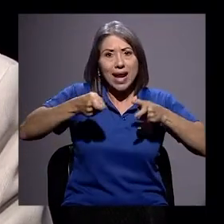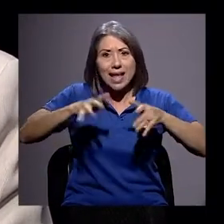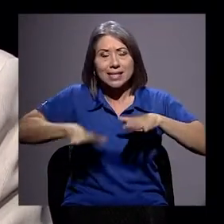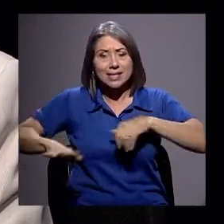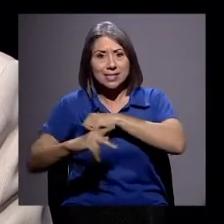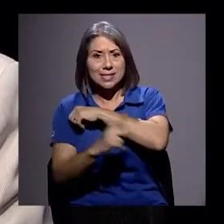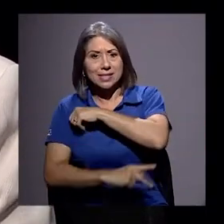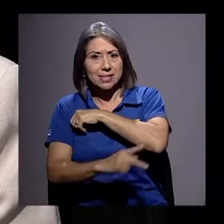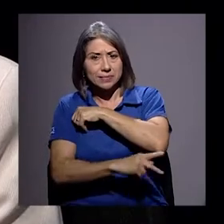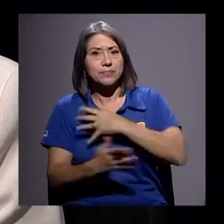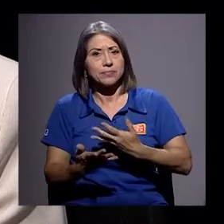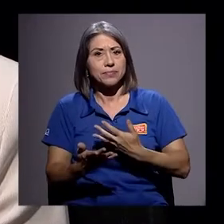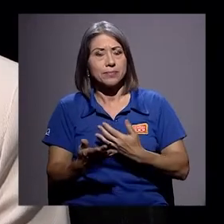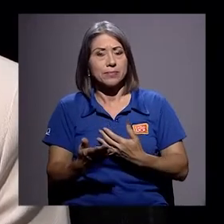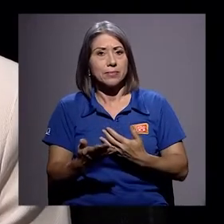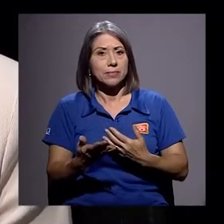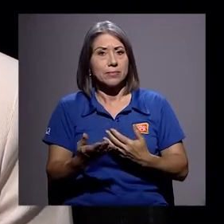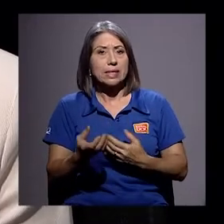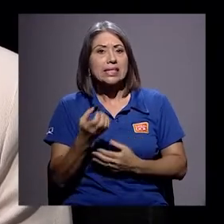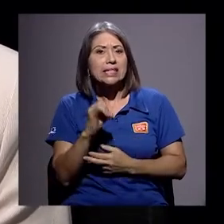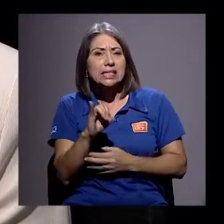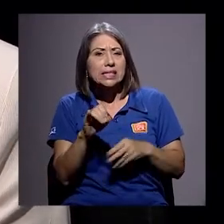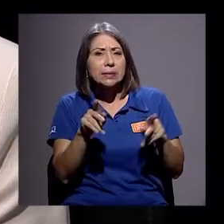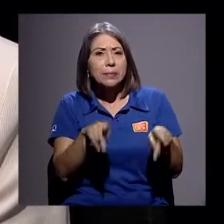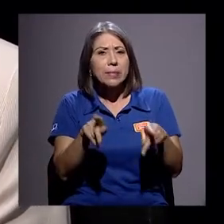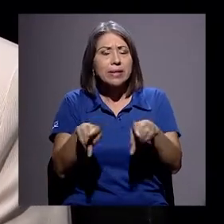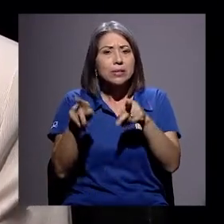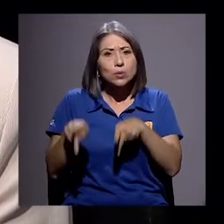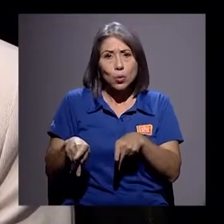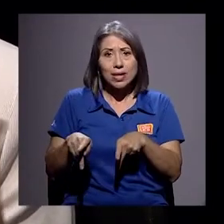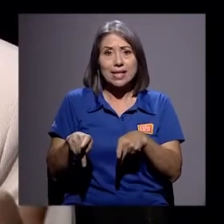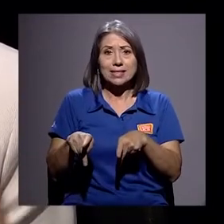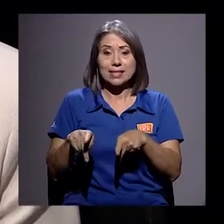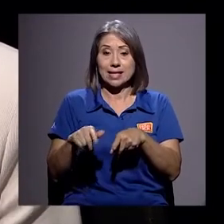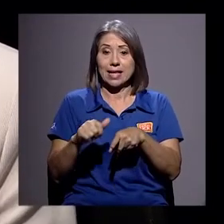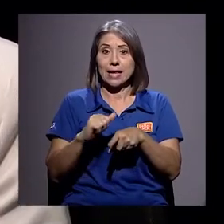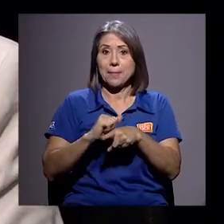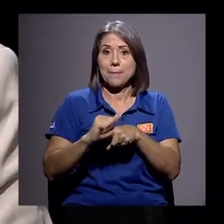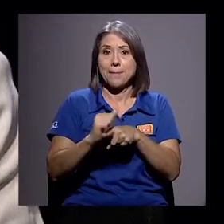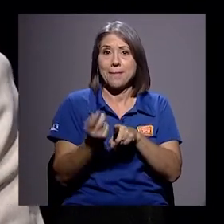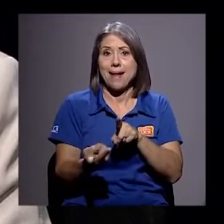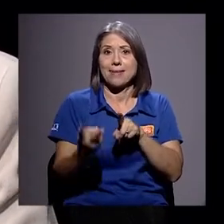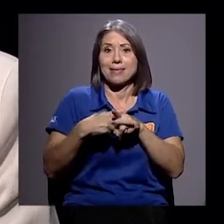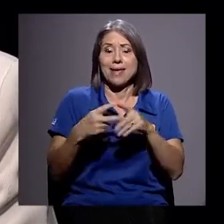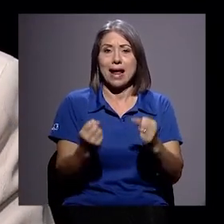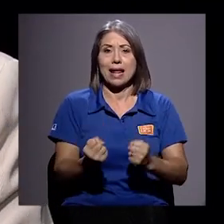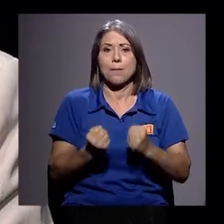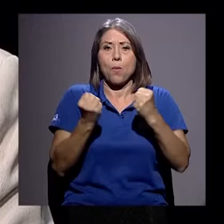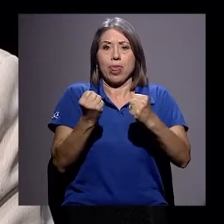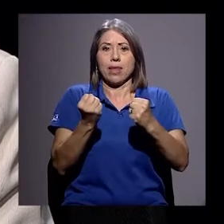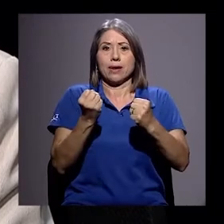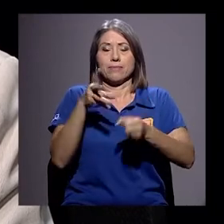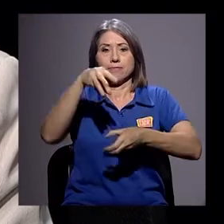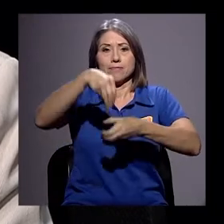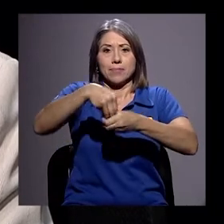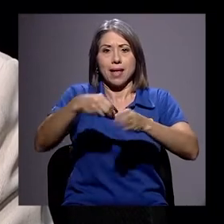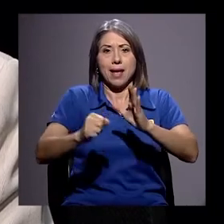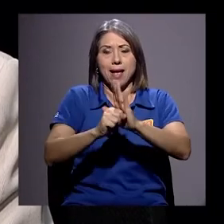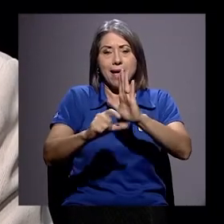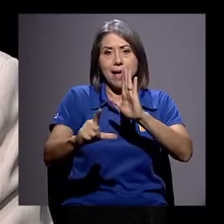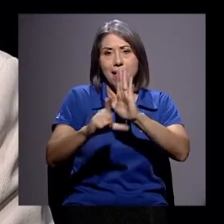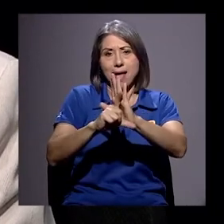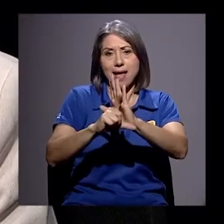sí sí sí quienes practican ejercen el poder desde el congreso tienen